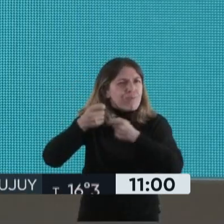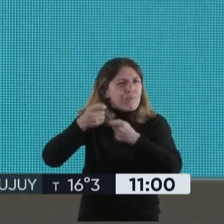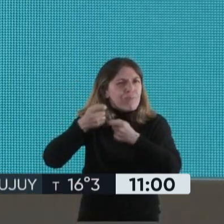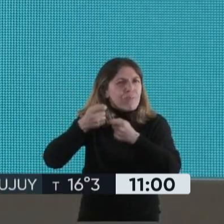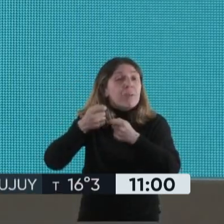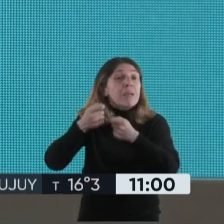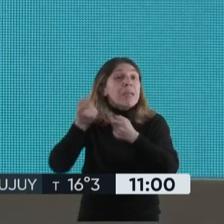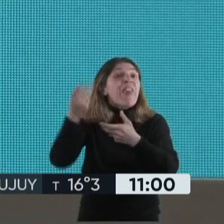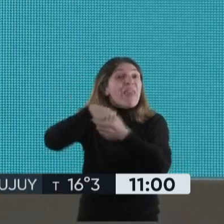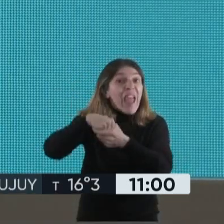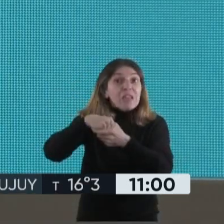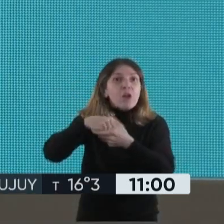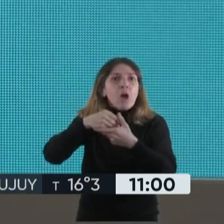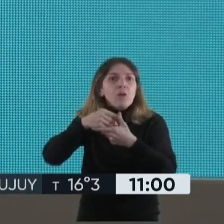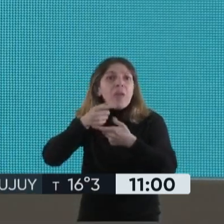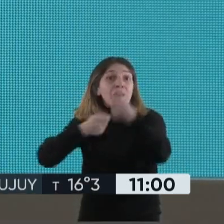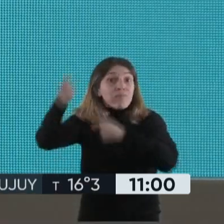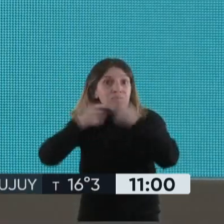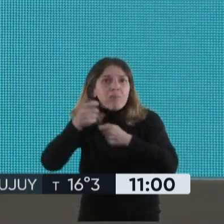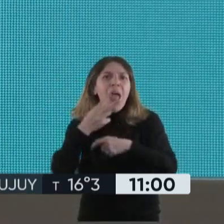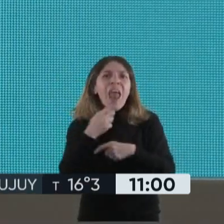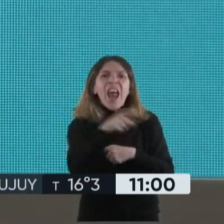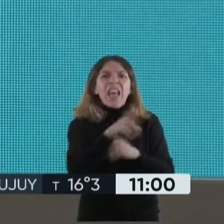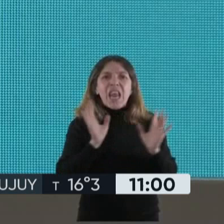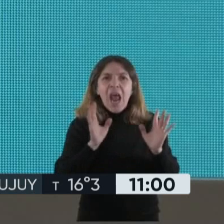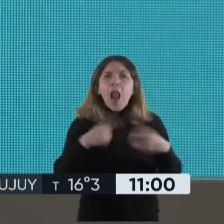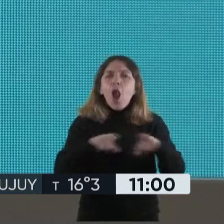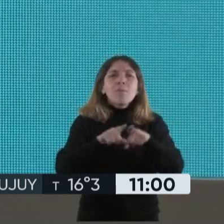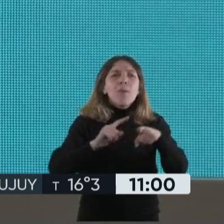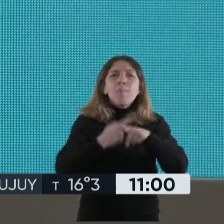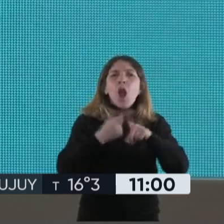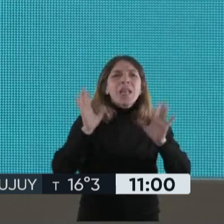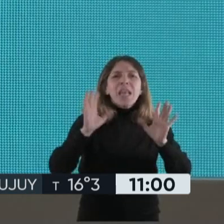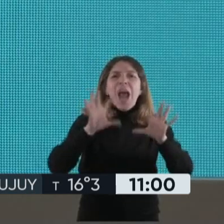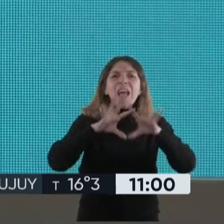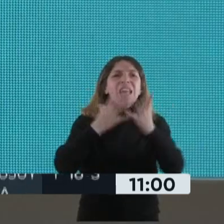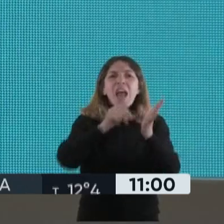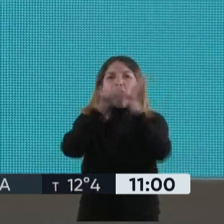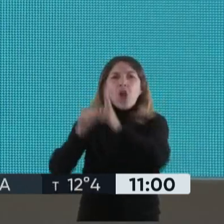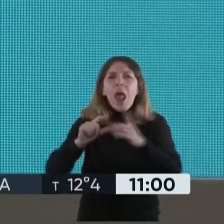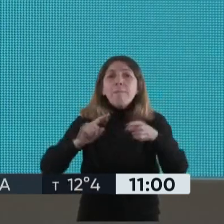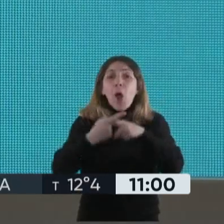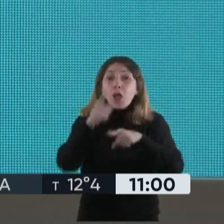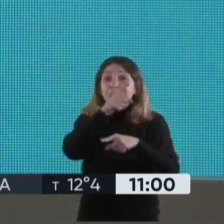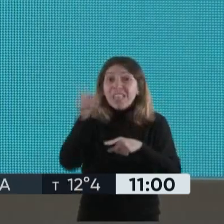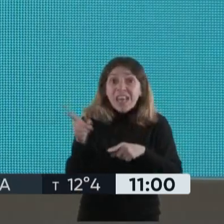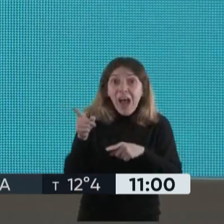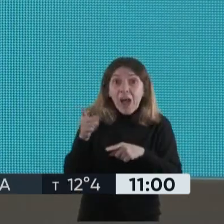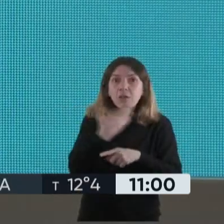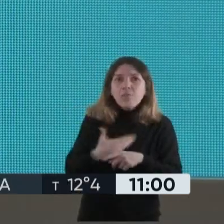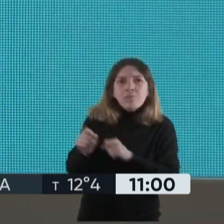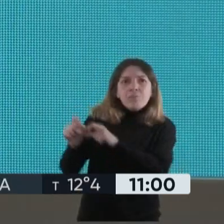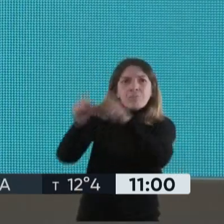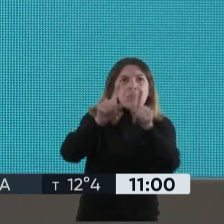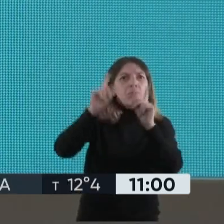sector energético. Lo mismo ocurre con el contexto político internacional, que está implicando la